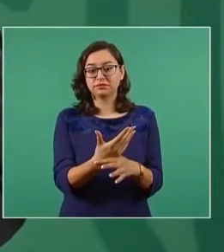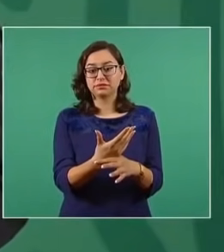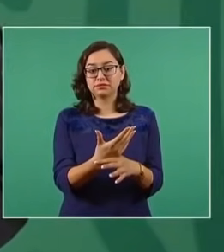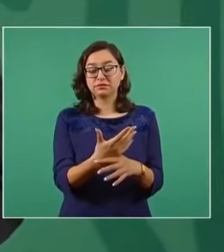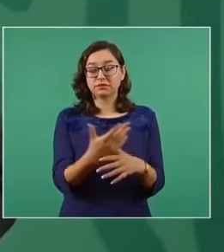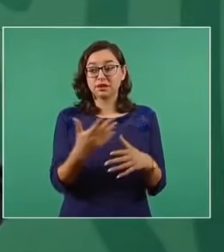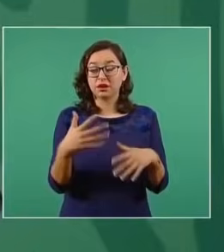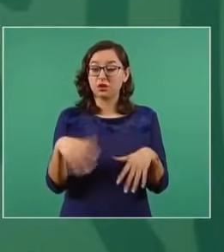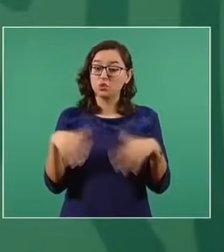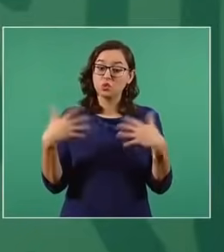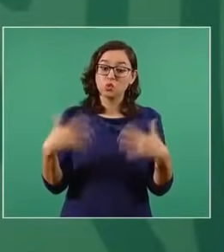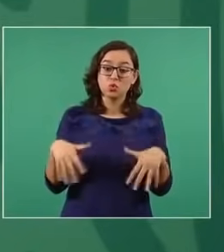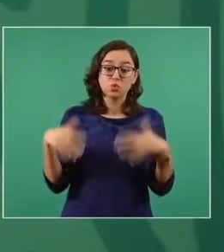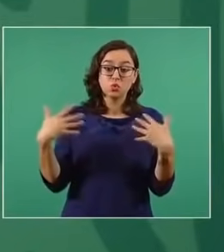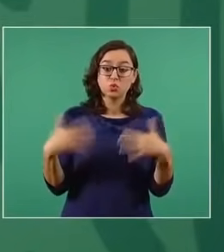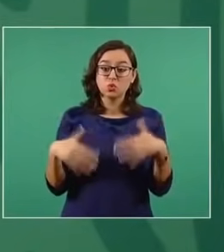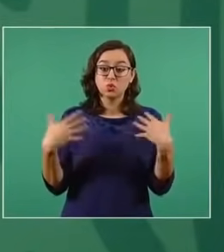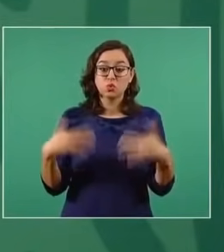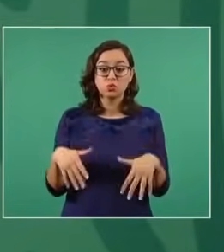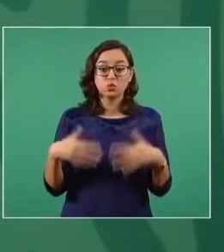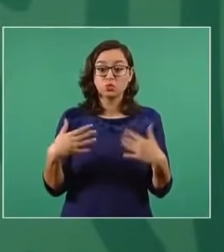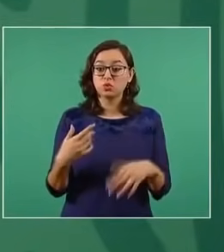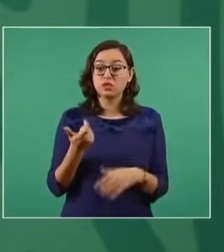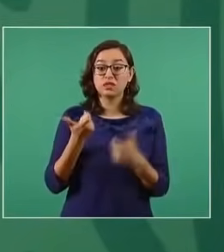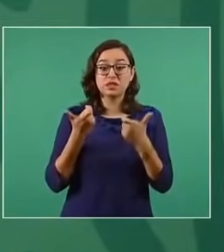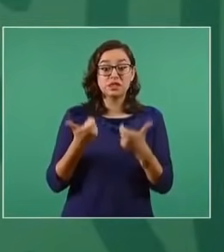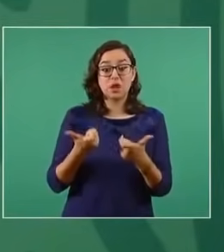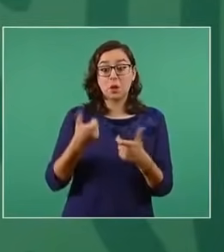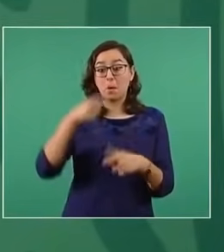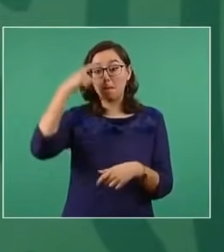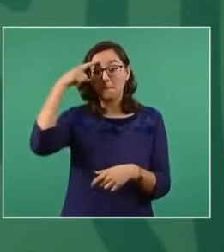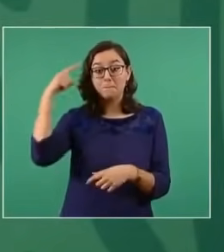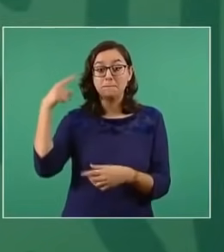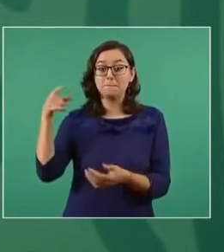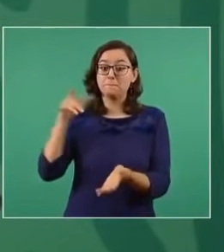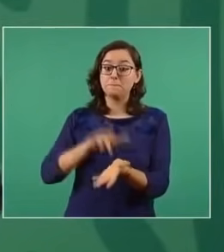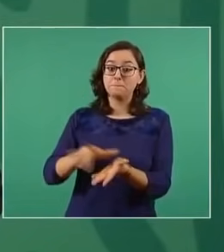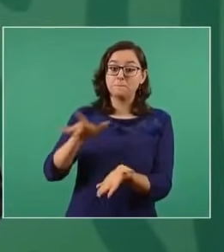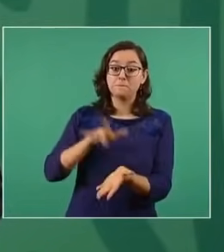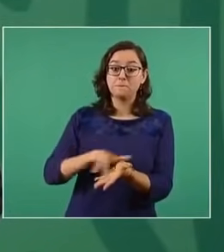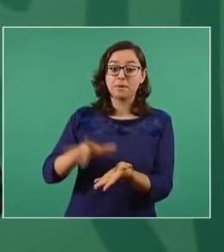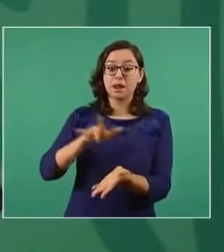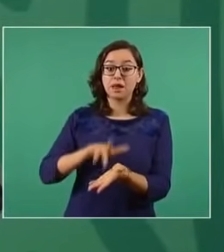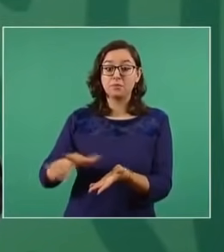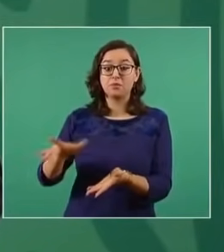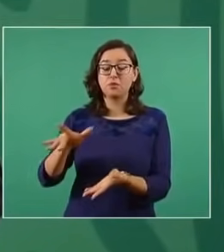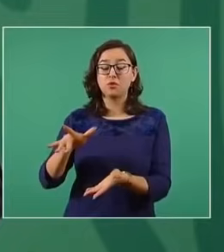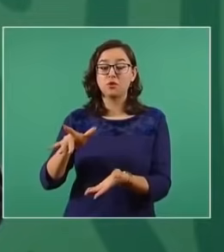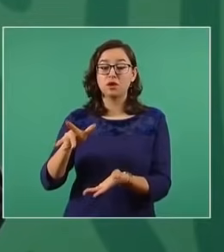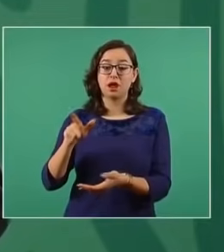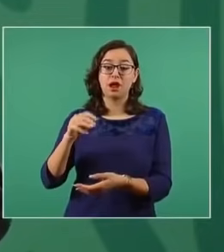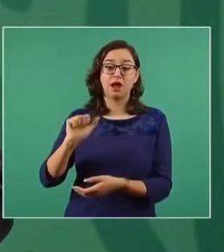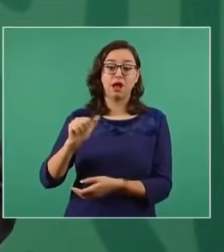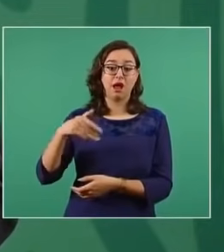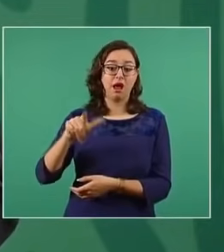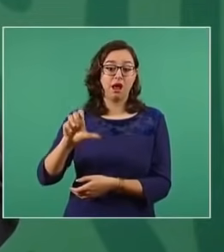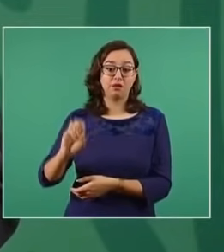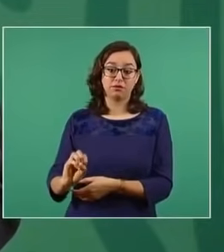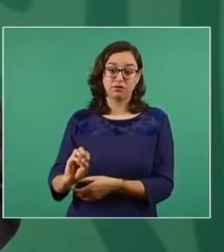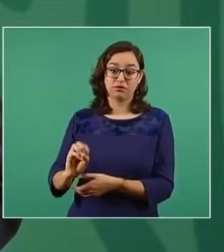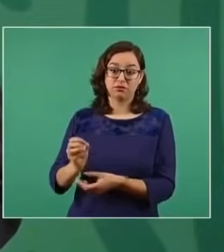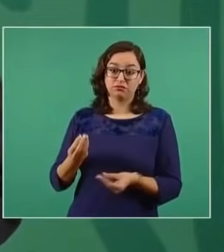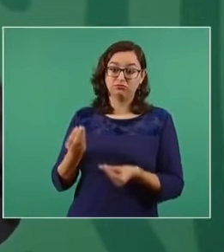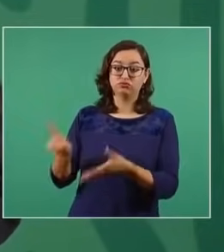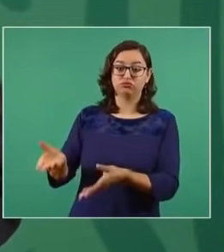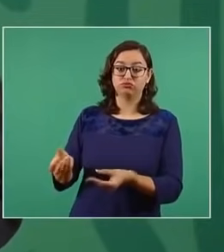hacer ver de que es dinero para campaña, dinero político, dinero para mí,